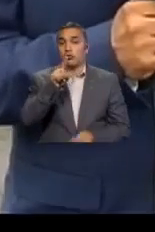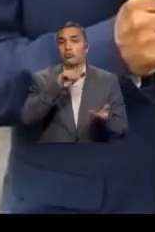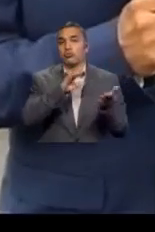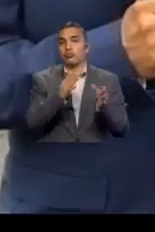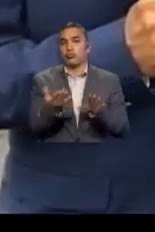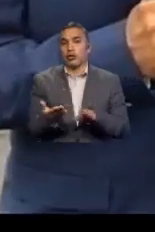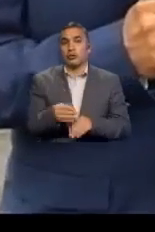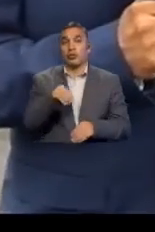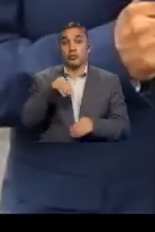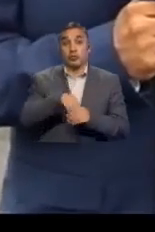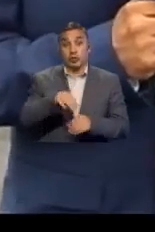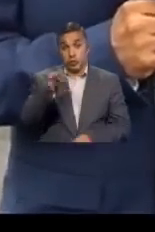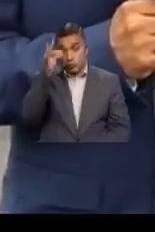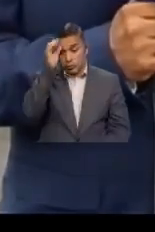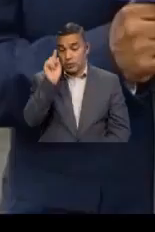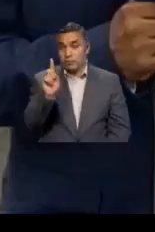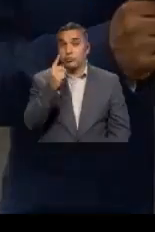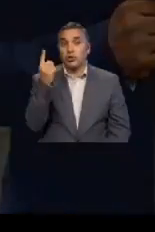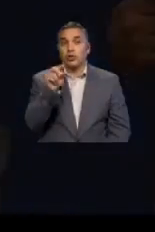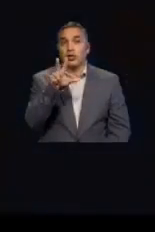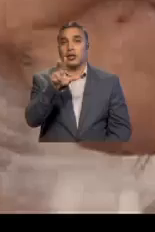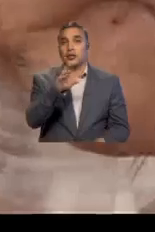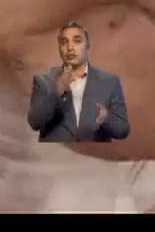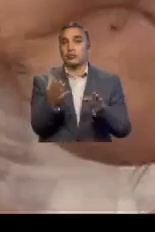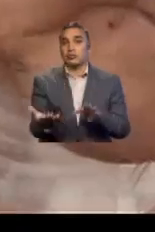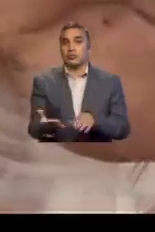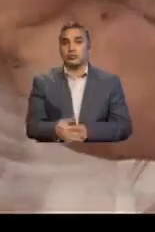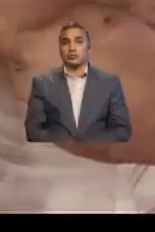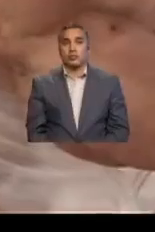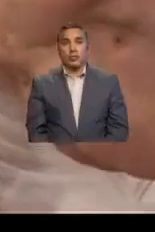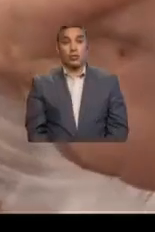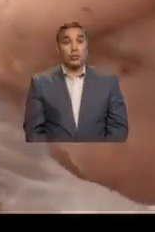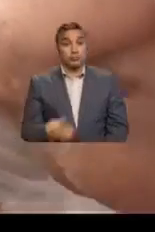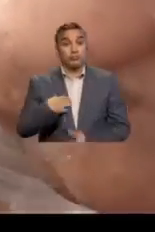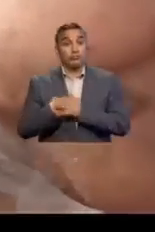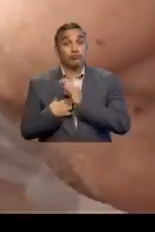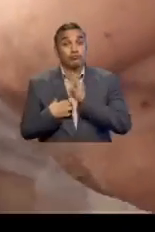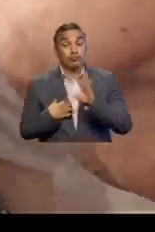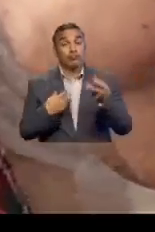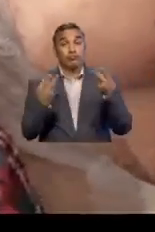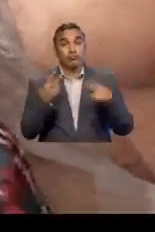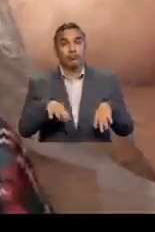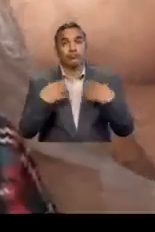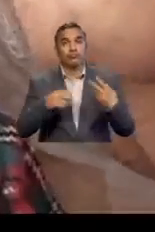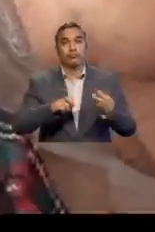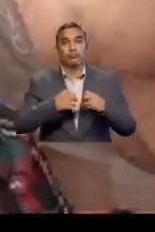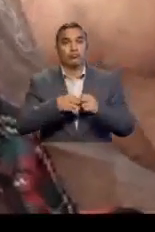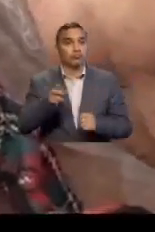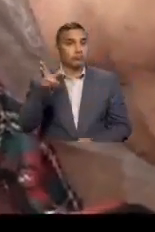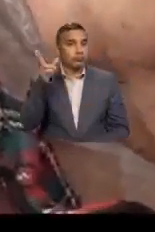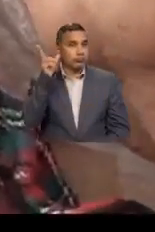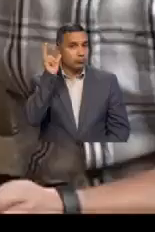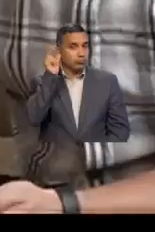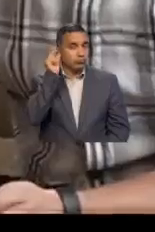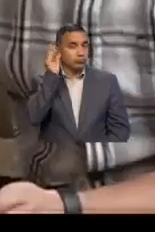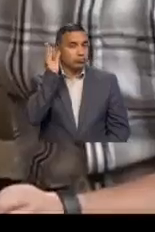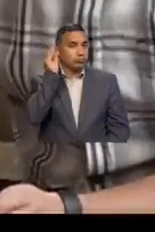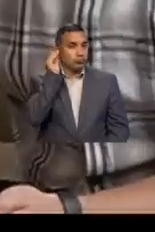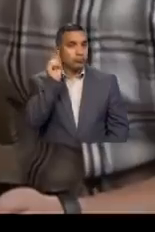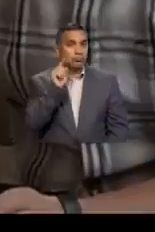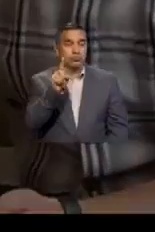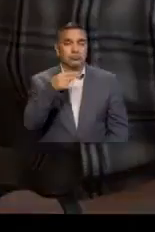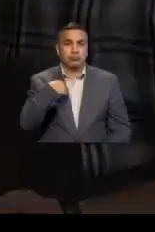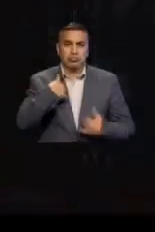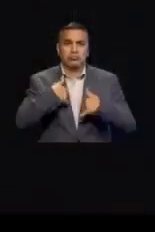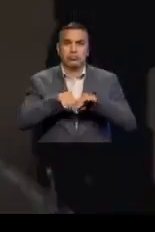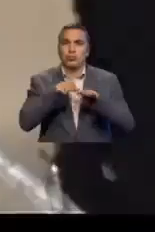murieron. Aquí en este hospital, solo 3 fallecieron. El COVID también le generó deficiencia auditiva al doctor Juan Páez. Dice que